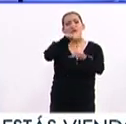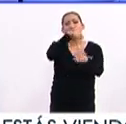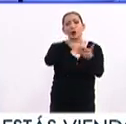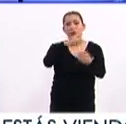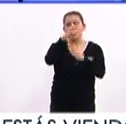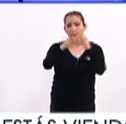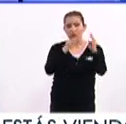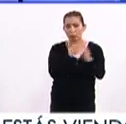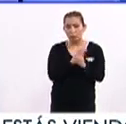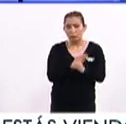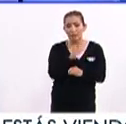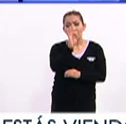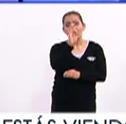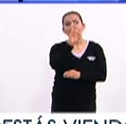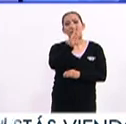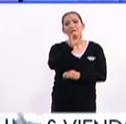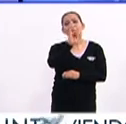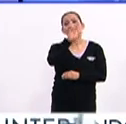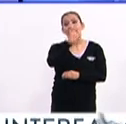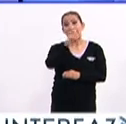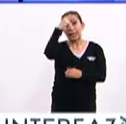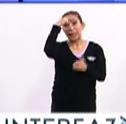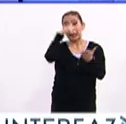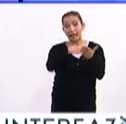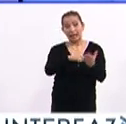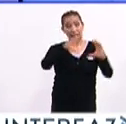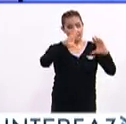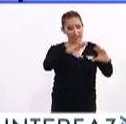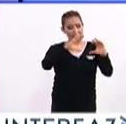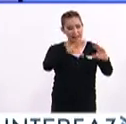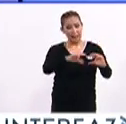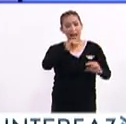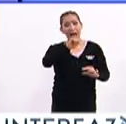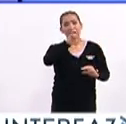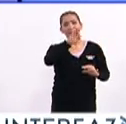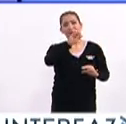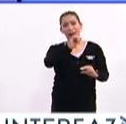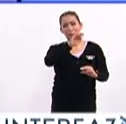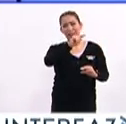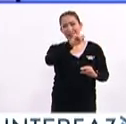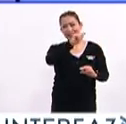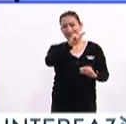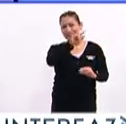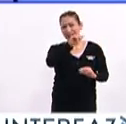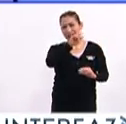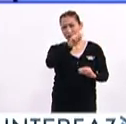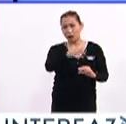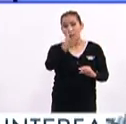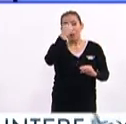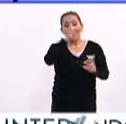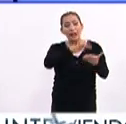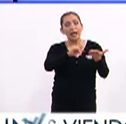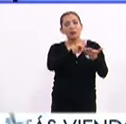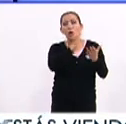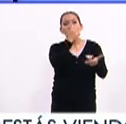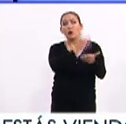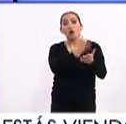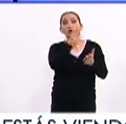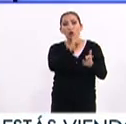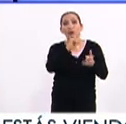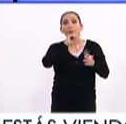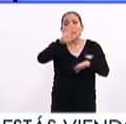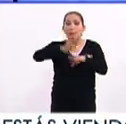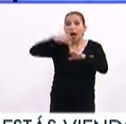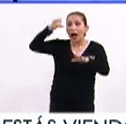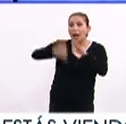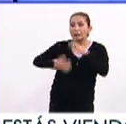mundo. Freire creía que la alfabetización, más allá de un simple aprender a leer y escribir, debe ser